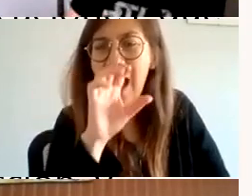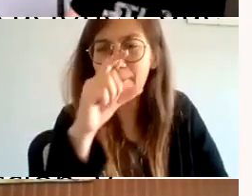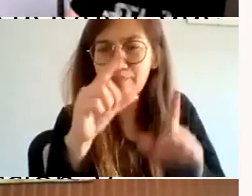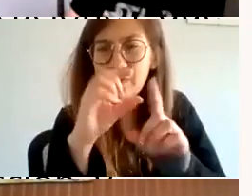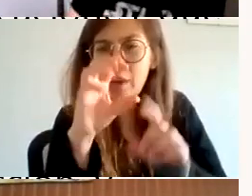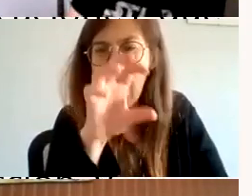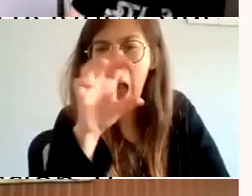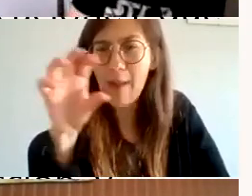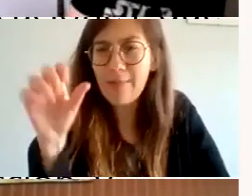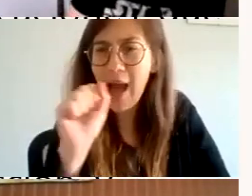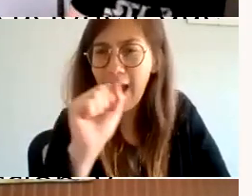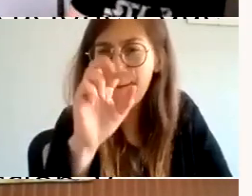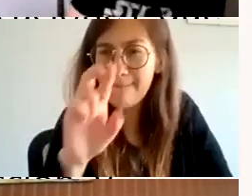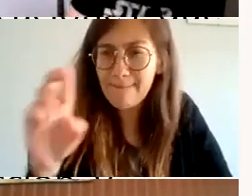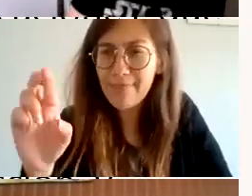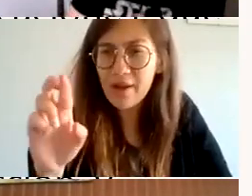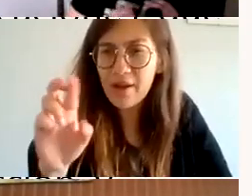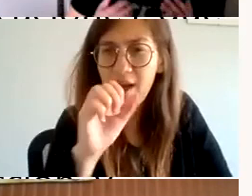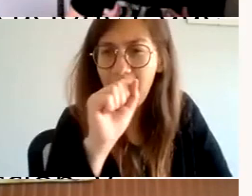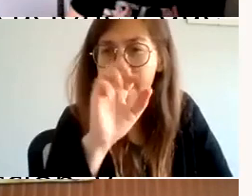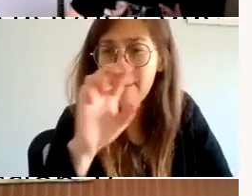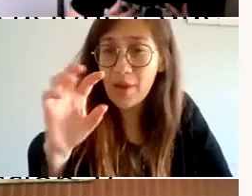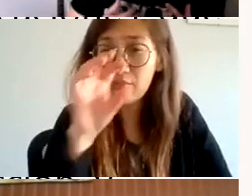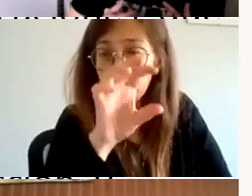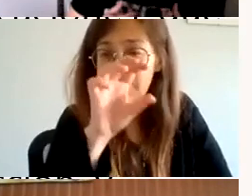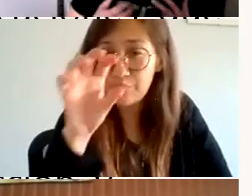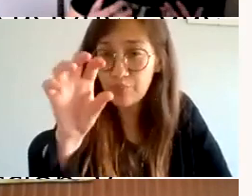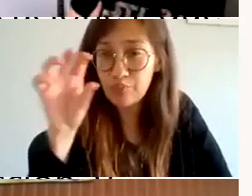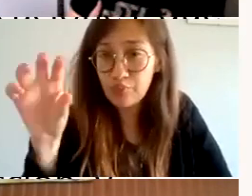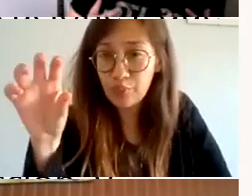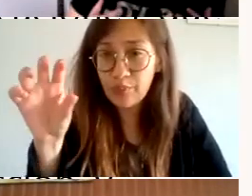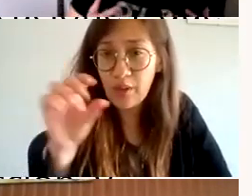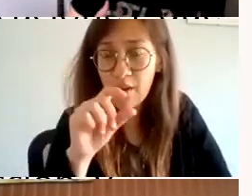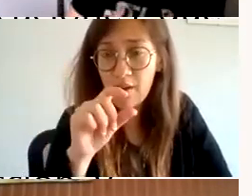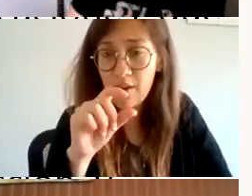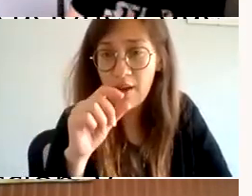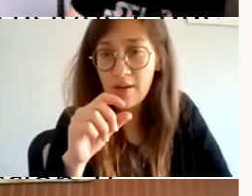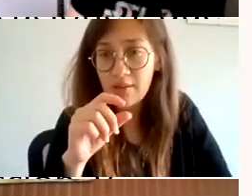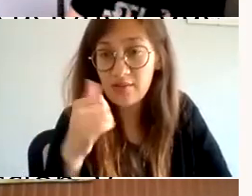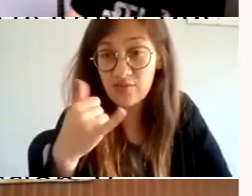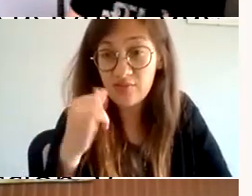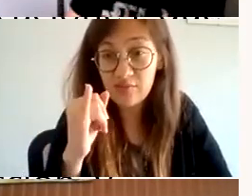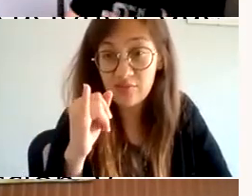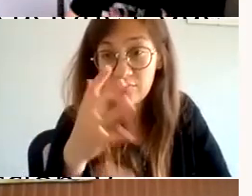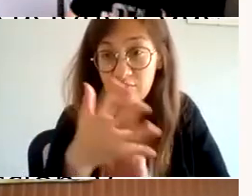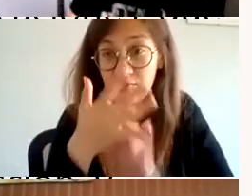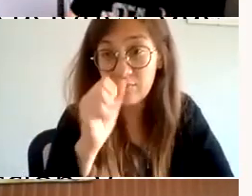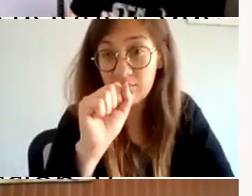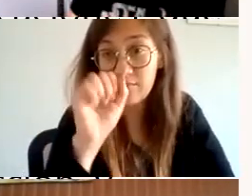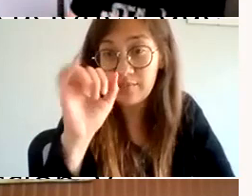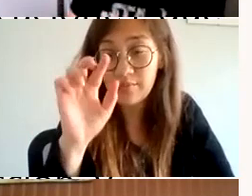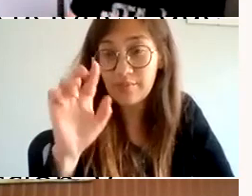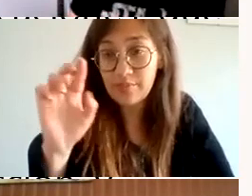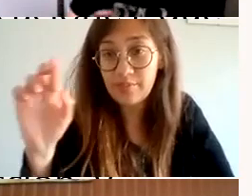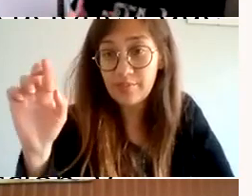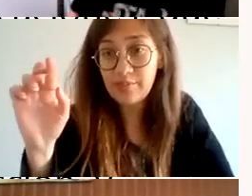correos libremente. Lo usual o lo que debería hacer siempre es que tú tengas un correo